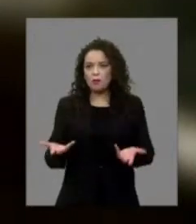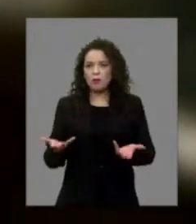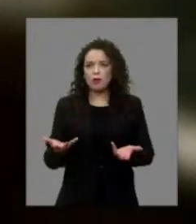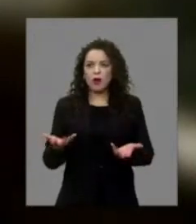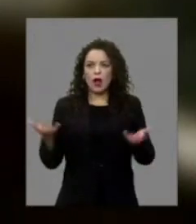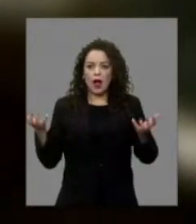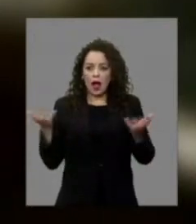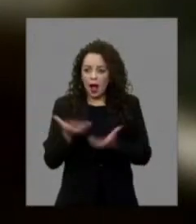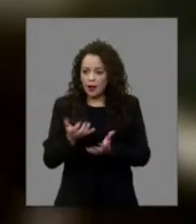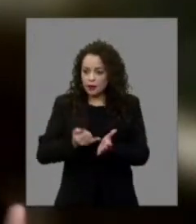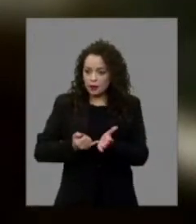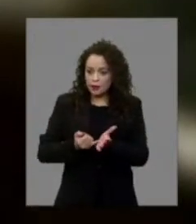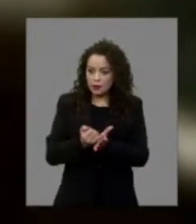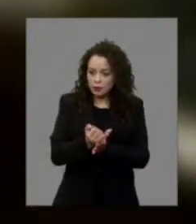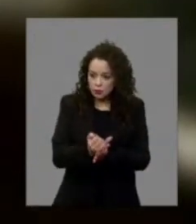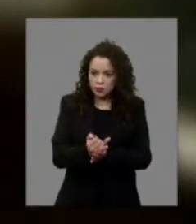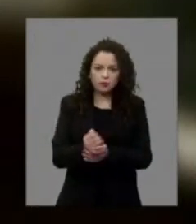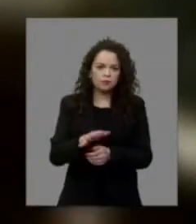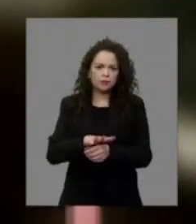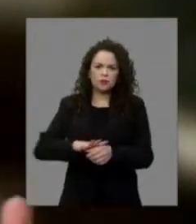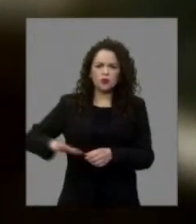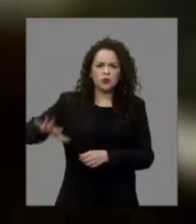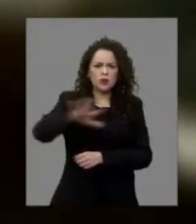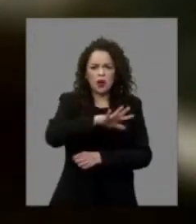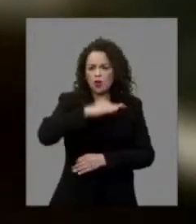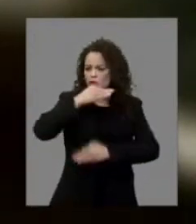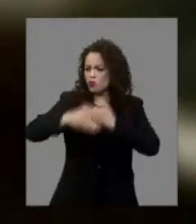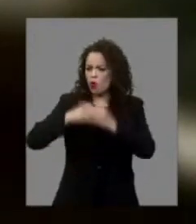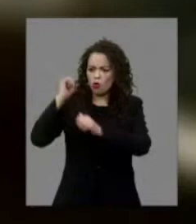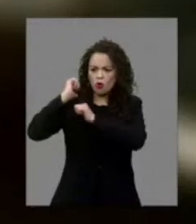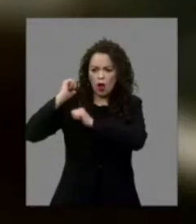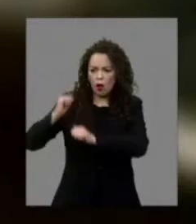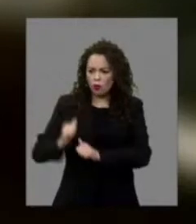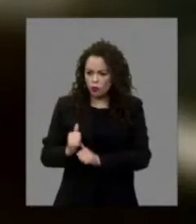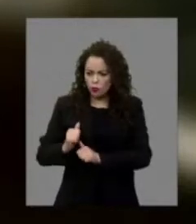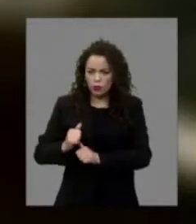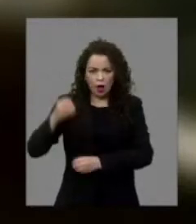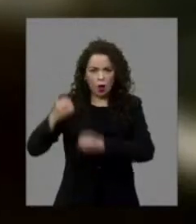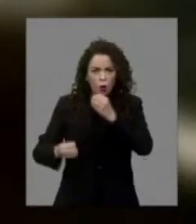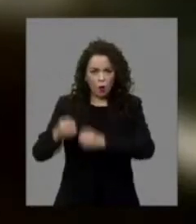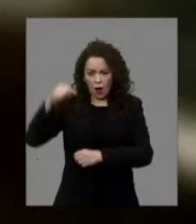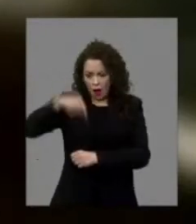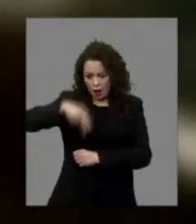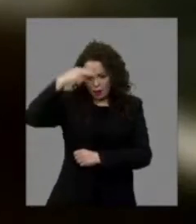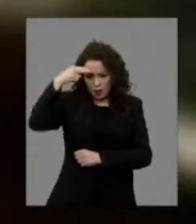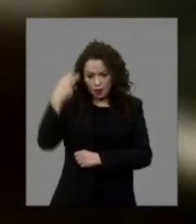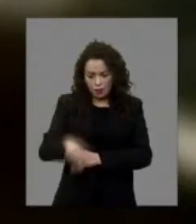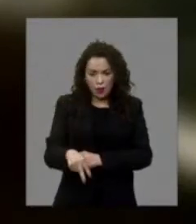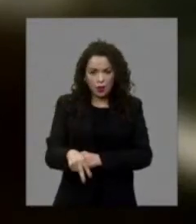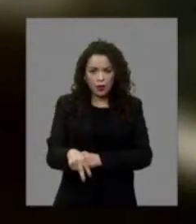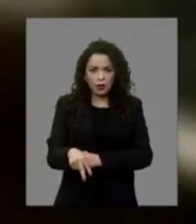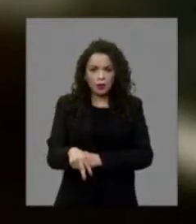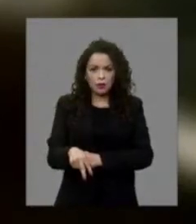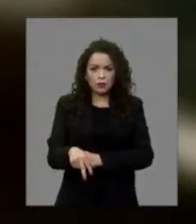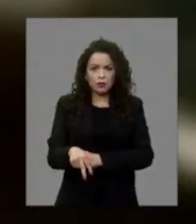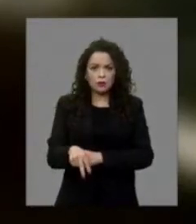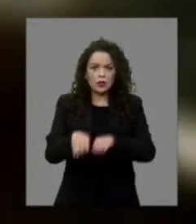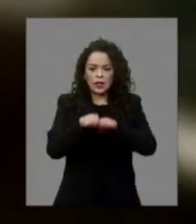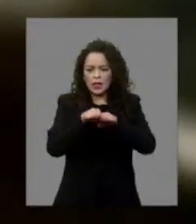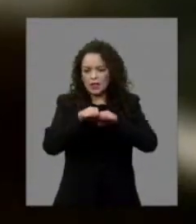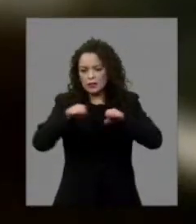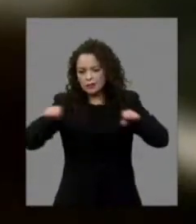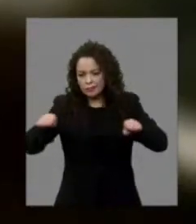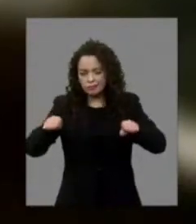aplicar de manera general en todas las autoridades judiciales de nuestro país este principio de la